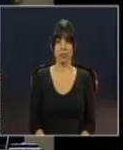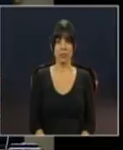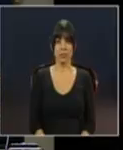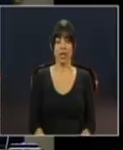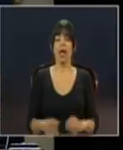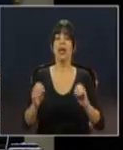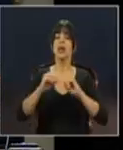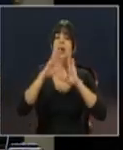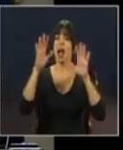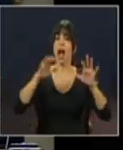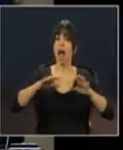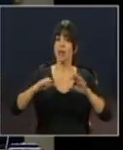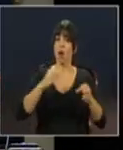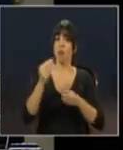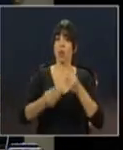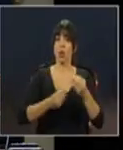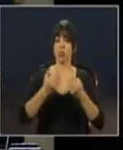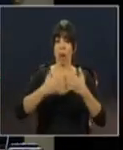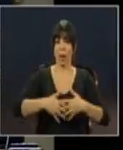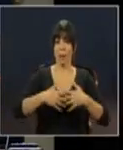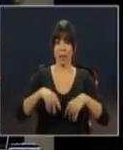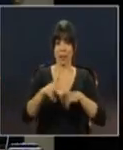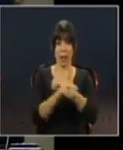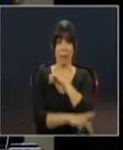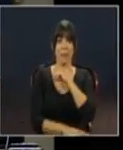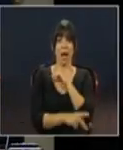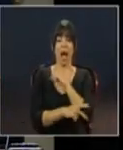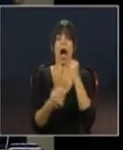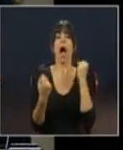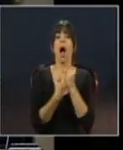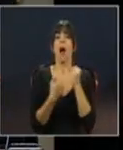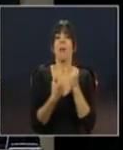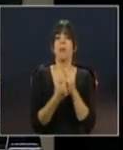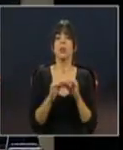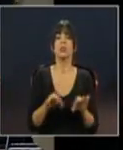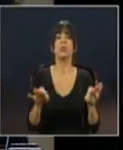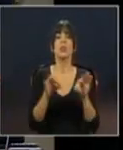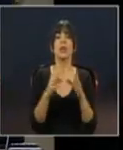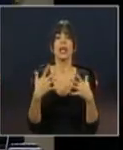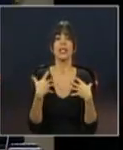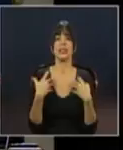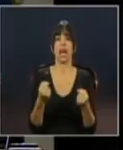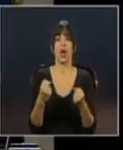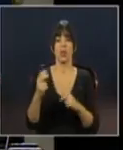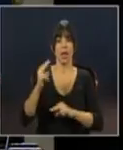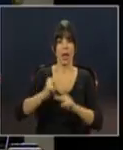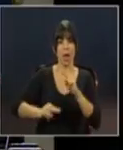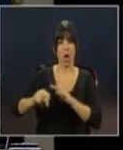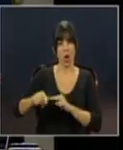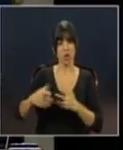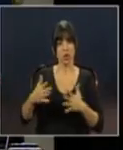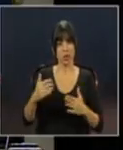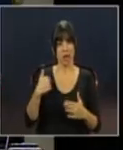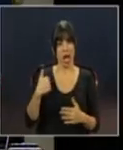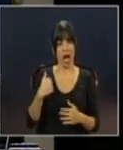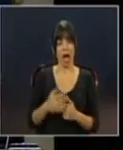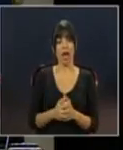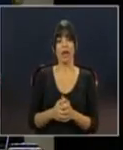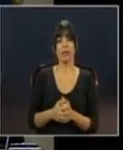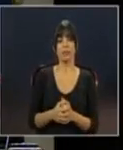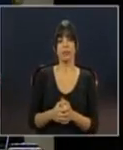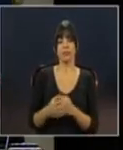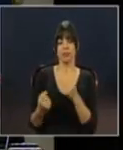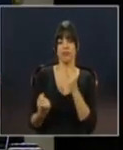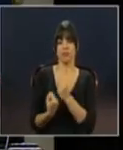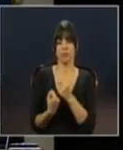Es claro que la actividad productiva y empresarial del país se apoya fundamentalmente en la salud del ecosistema de negocios existente y de manera